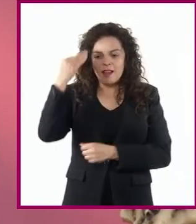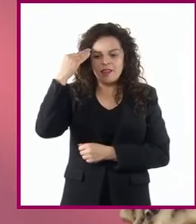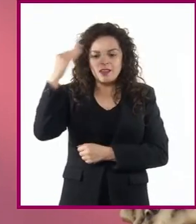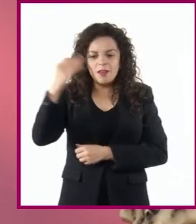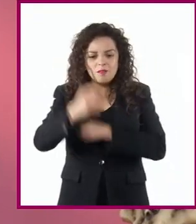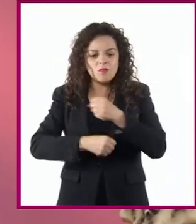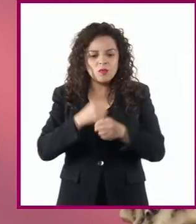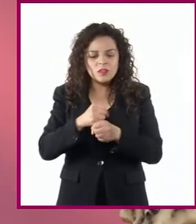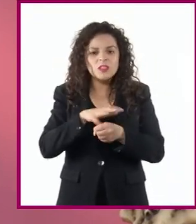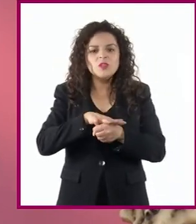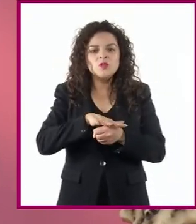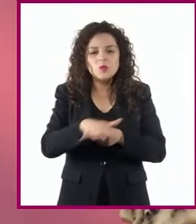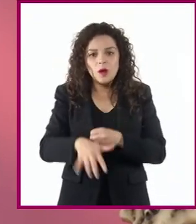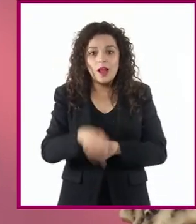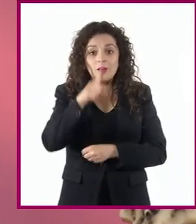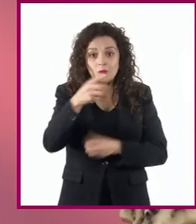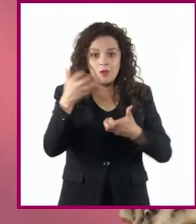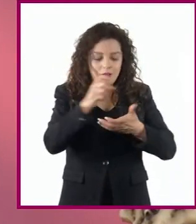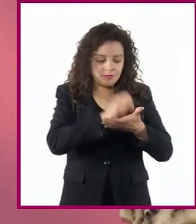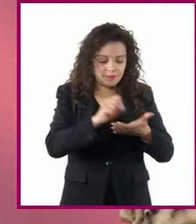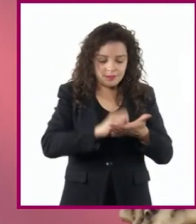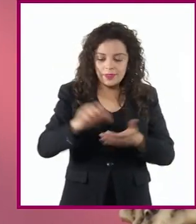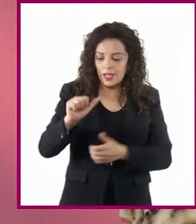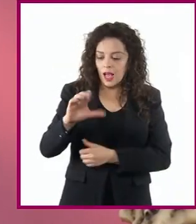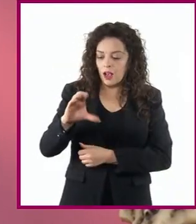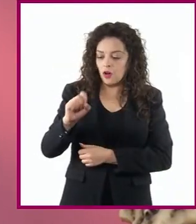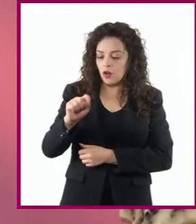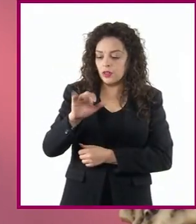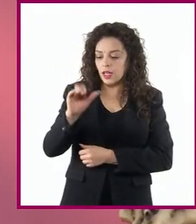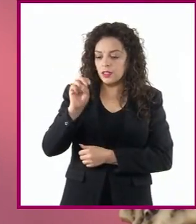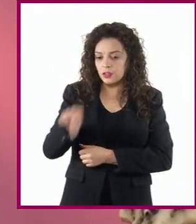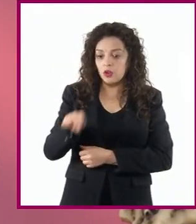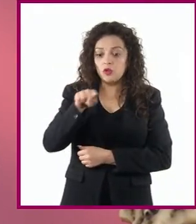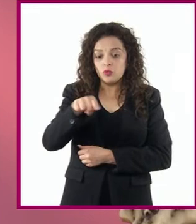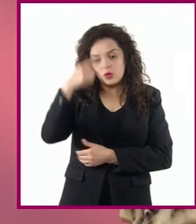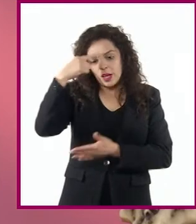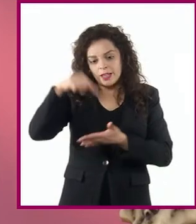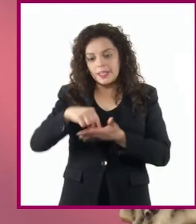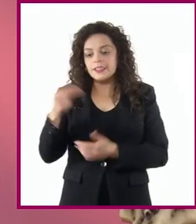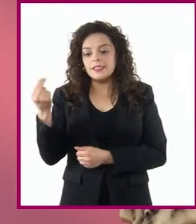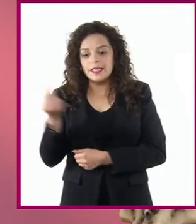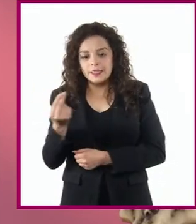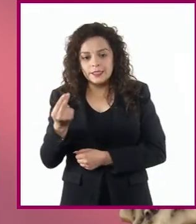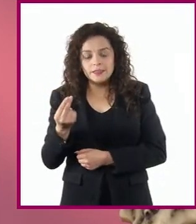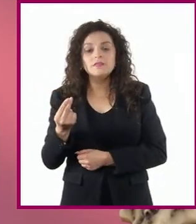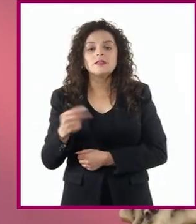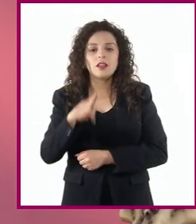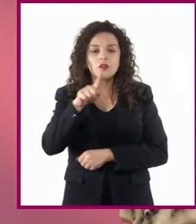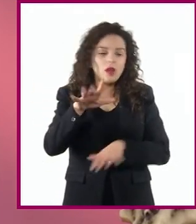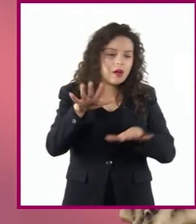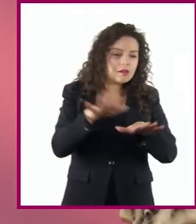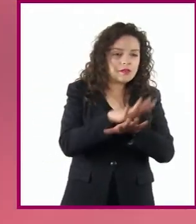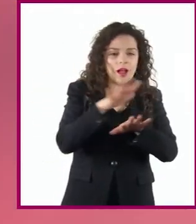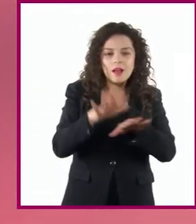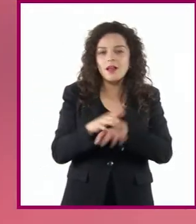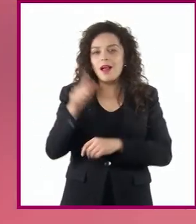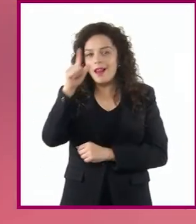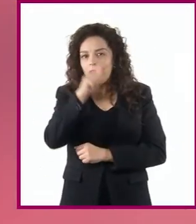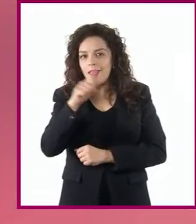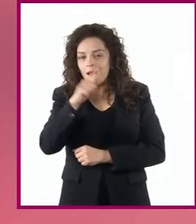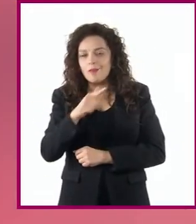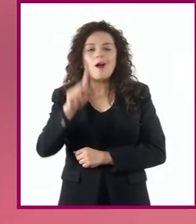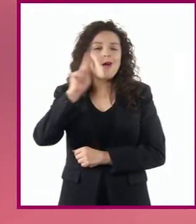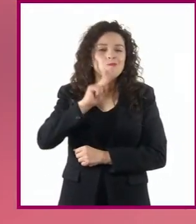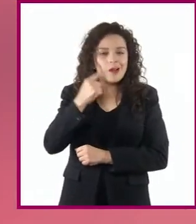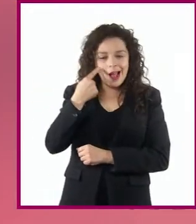desarrolla. Anoten las acotaciones que consideren necesarias y experimenten cambiando el lenguaje.